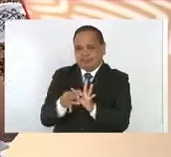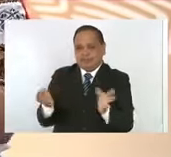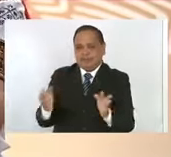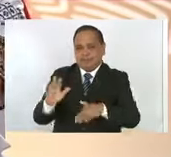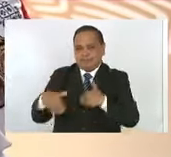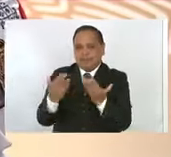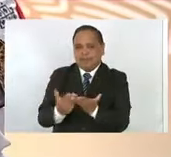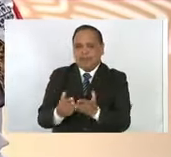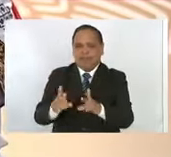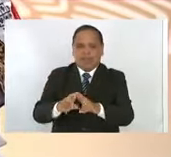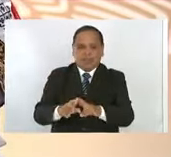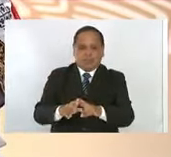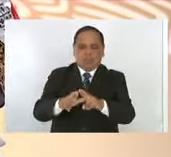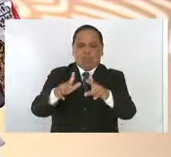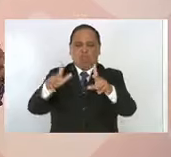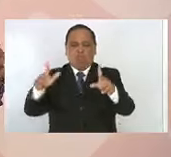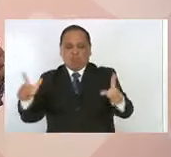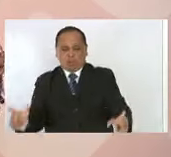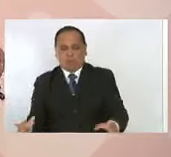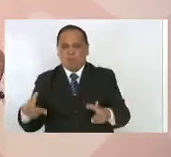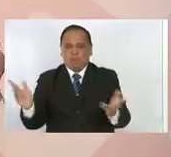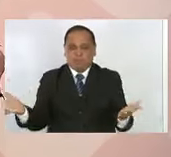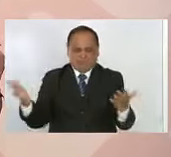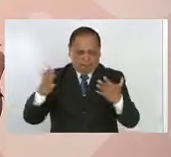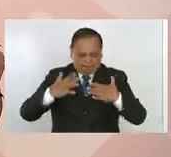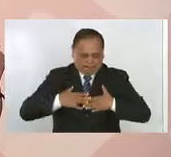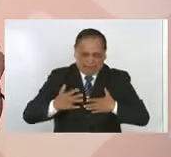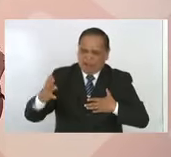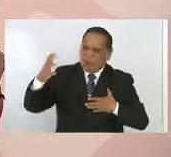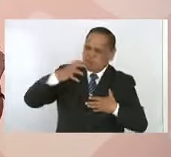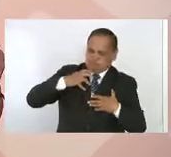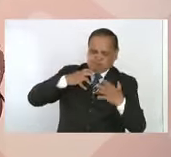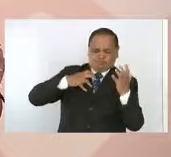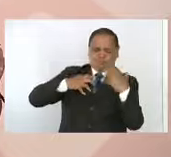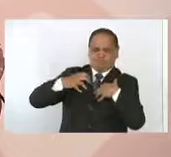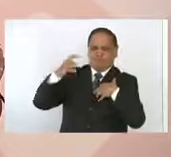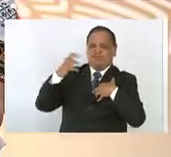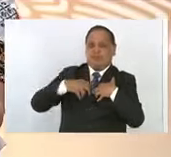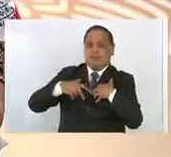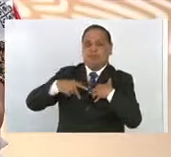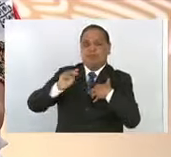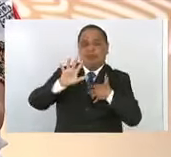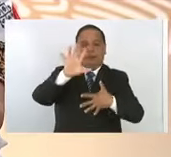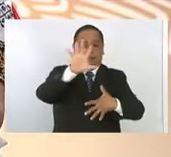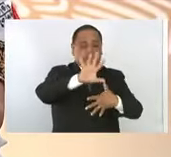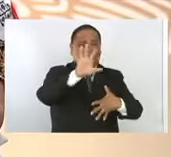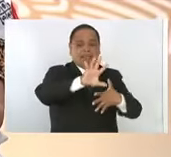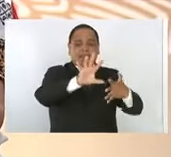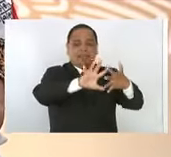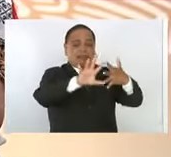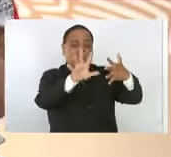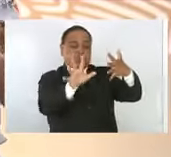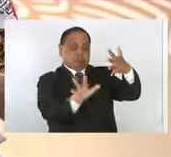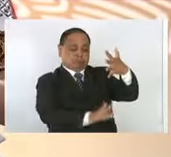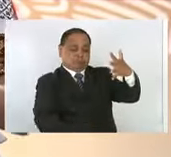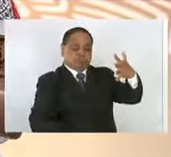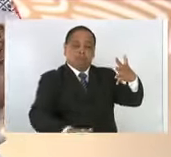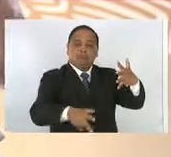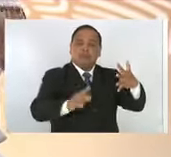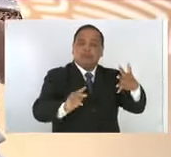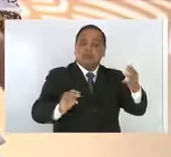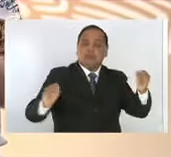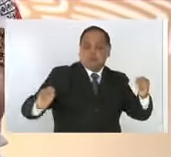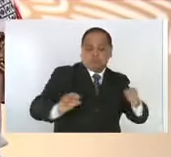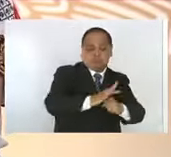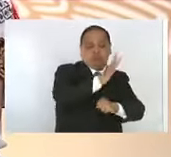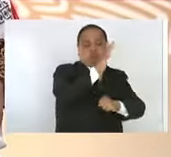con el pecho las olas pujantes que echaba encima de la América todo un continente. Y se rompieron las olas